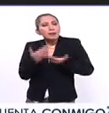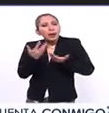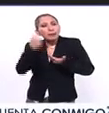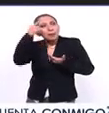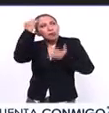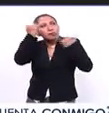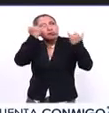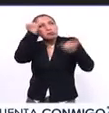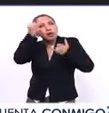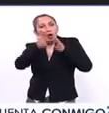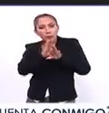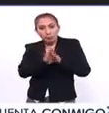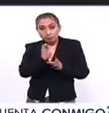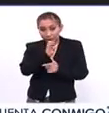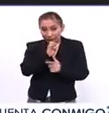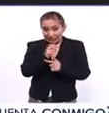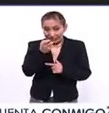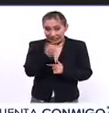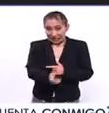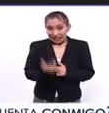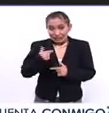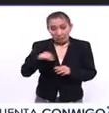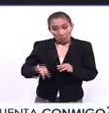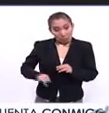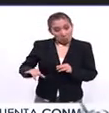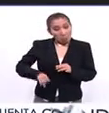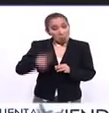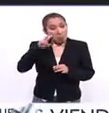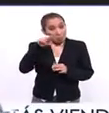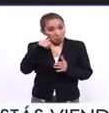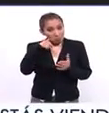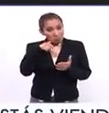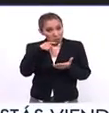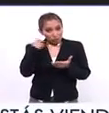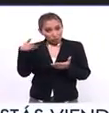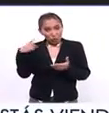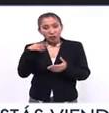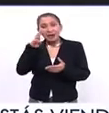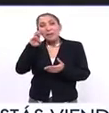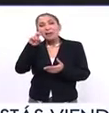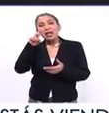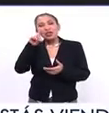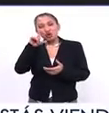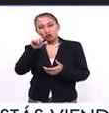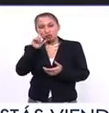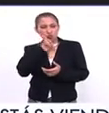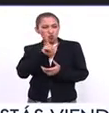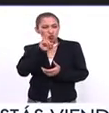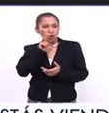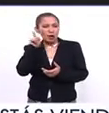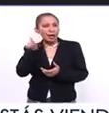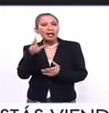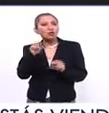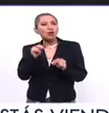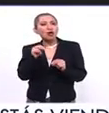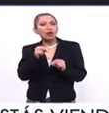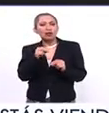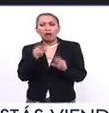proceso creativo. Entonces eso es interesante porque si bien Remedios Varo no